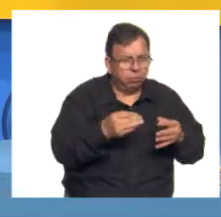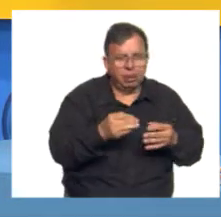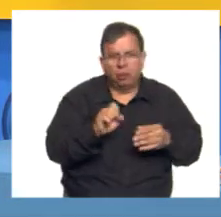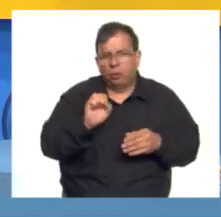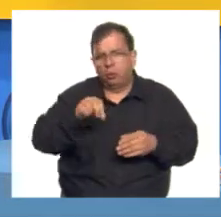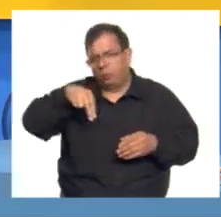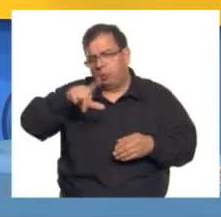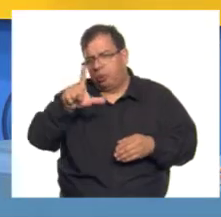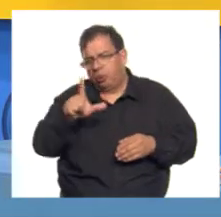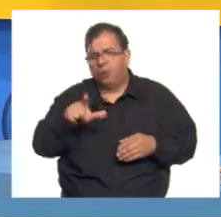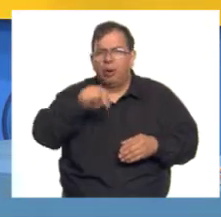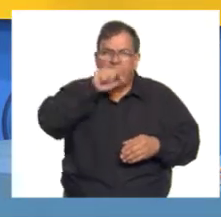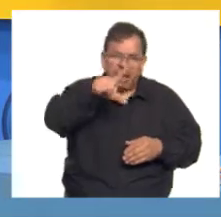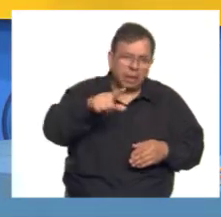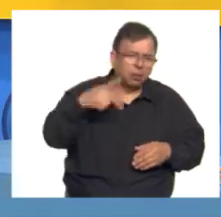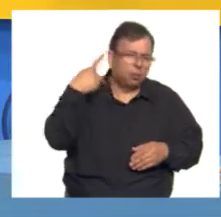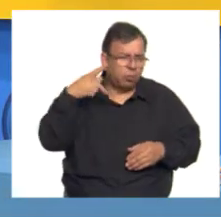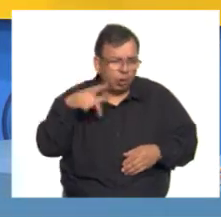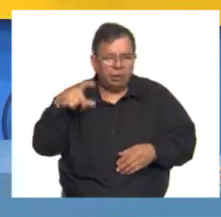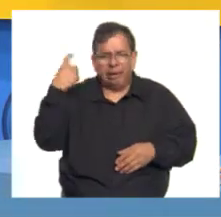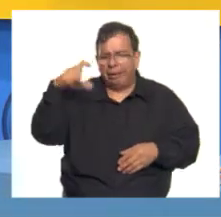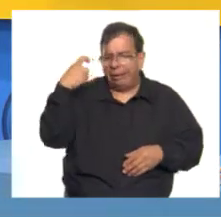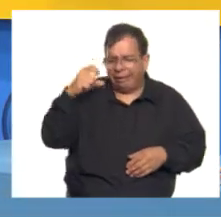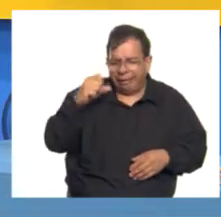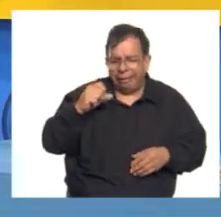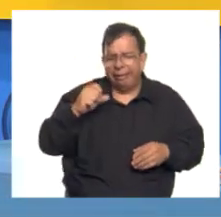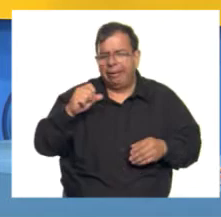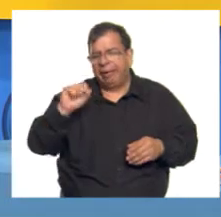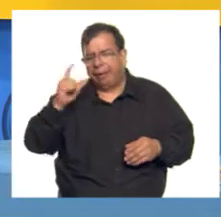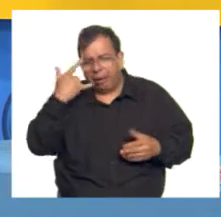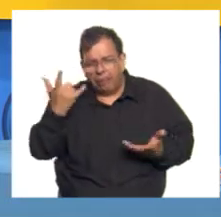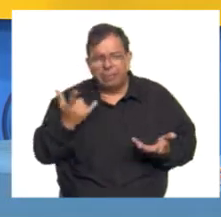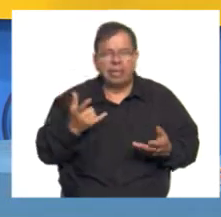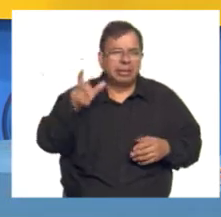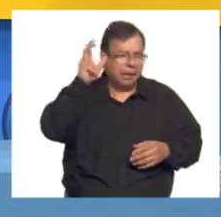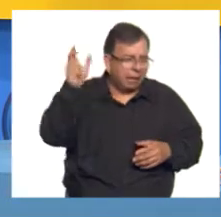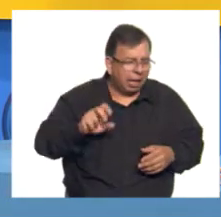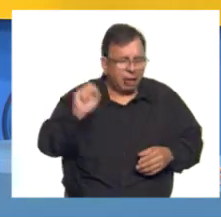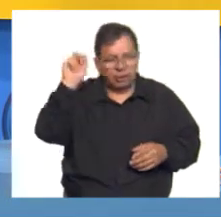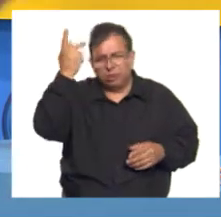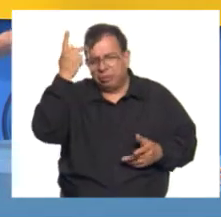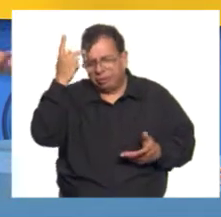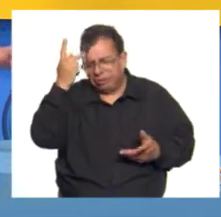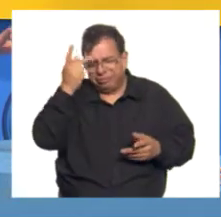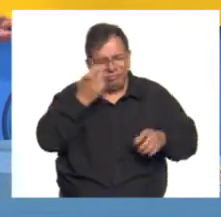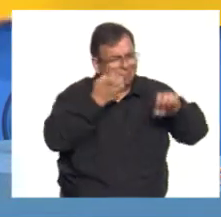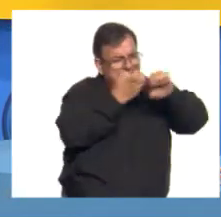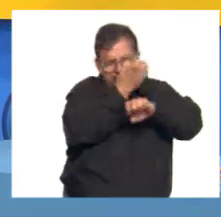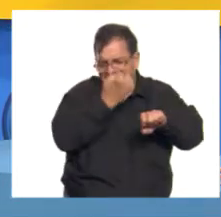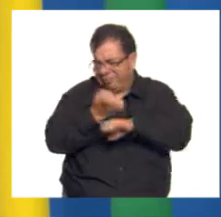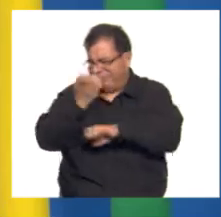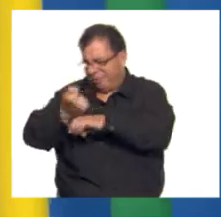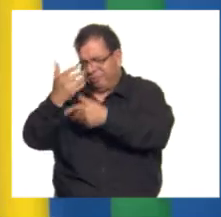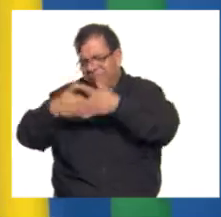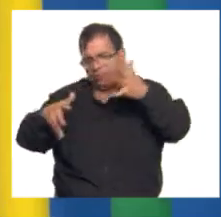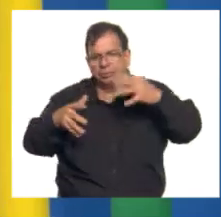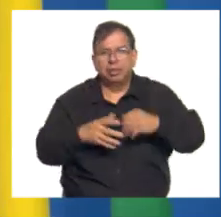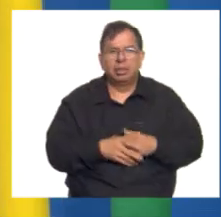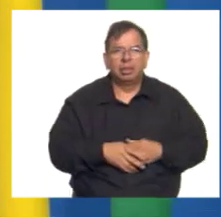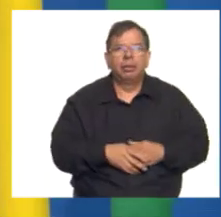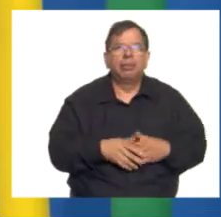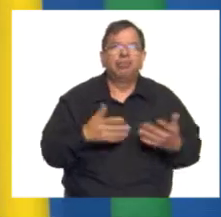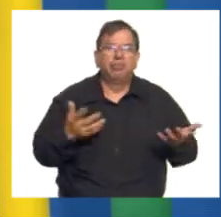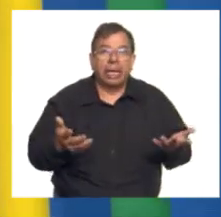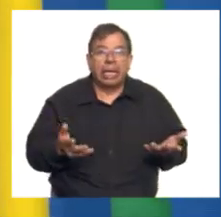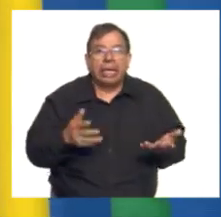León, Jalisco, Puebla, Querétaro, Campeche, Hidalgo, San Luis Potosí, en todos los estados. Claro, y